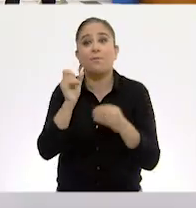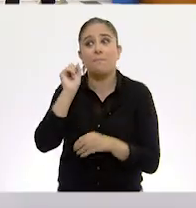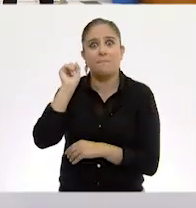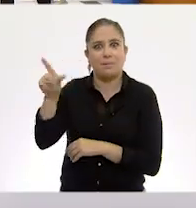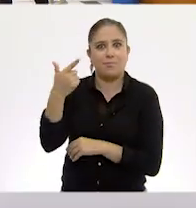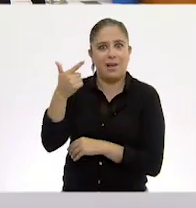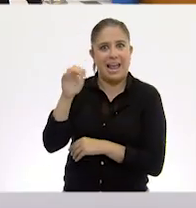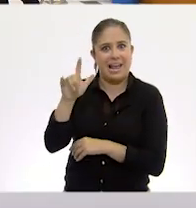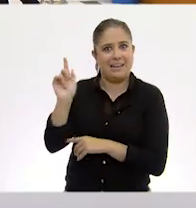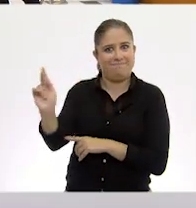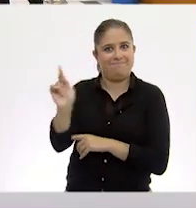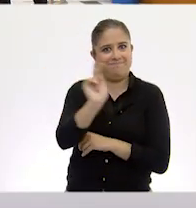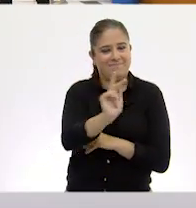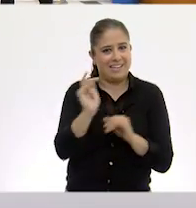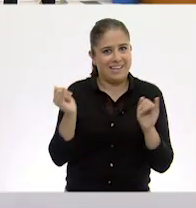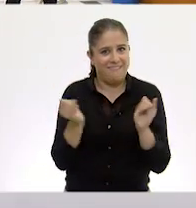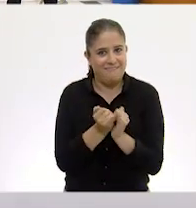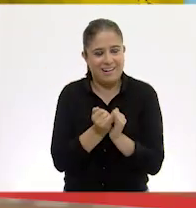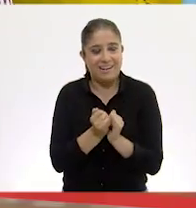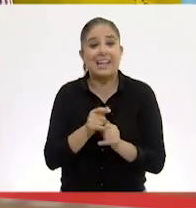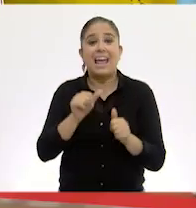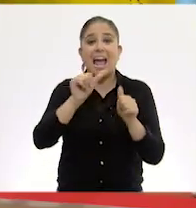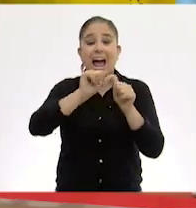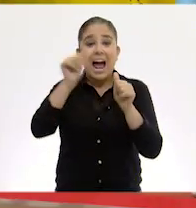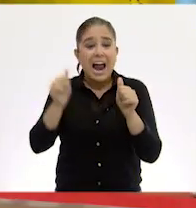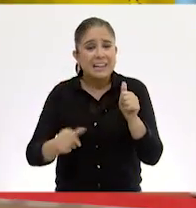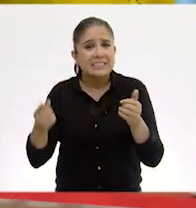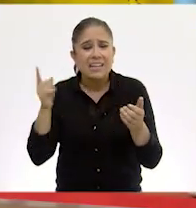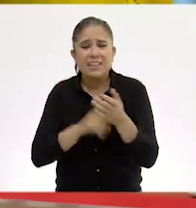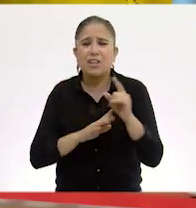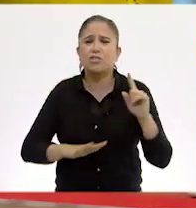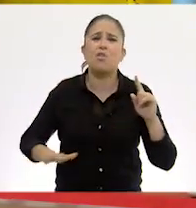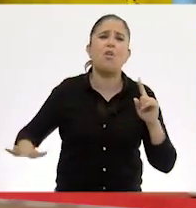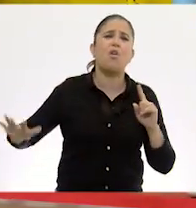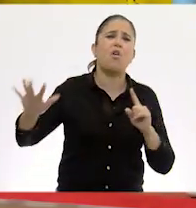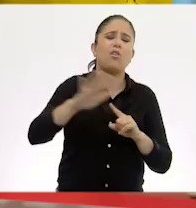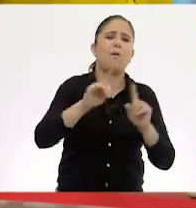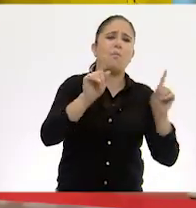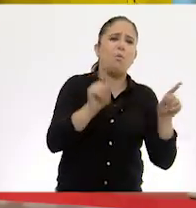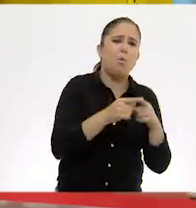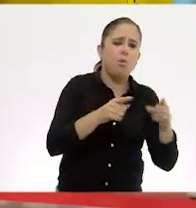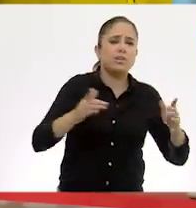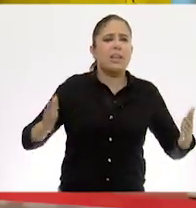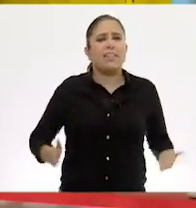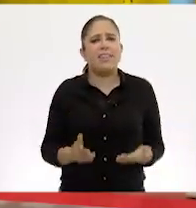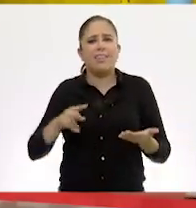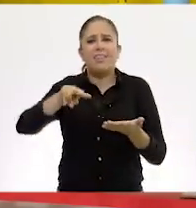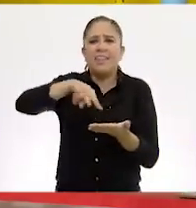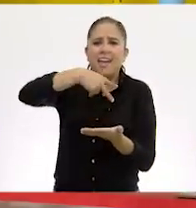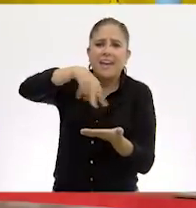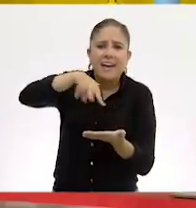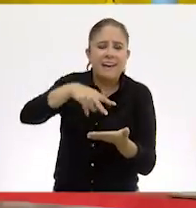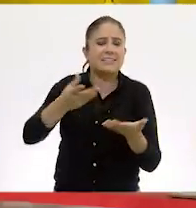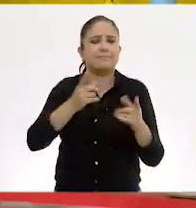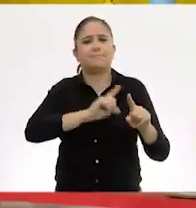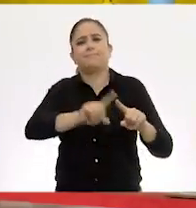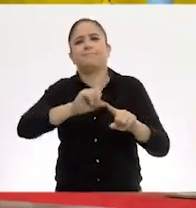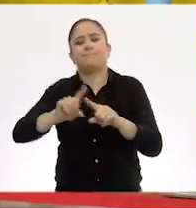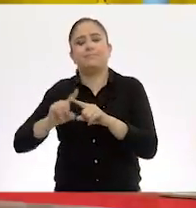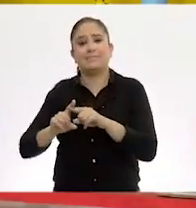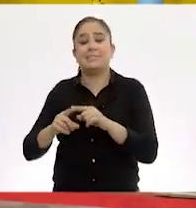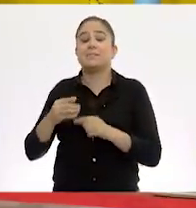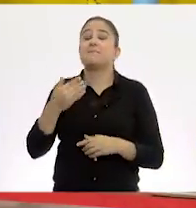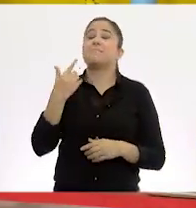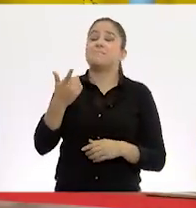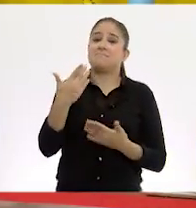¿eh? Exacto. Todas las artes están inmersas en todas, la música, la danza, porque te invita a bailar. Y bueno, ha sido un